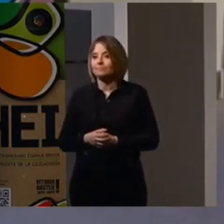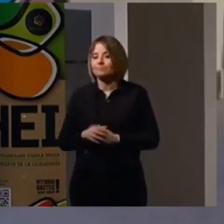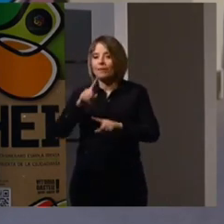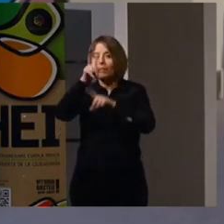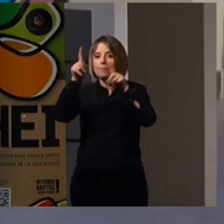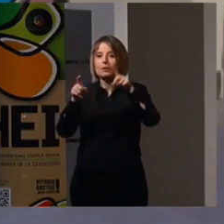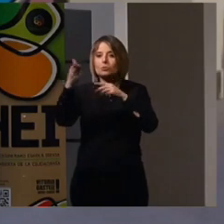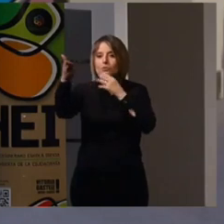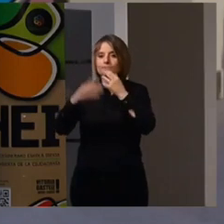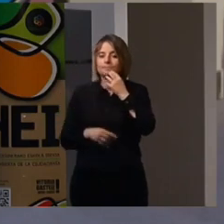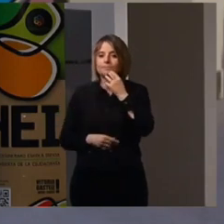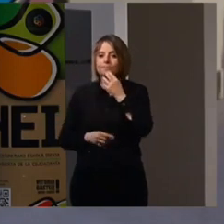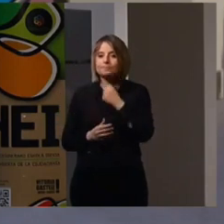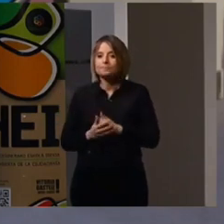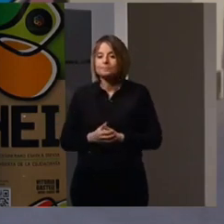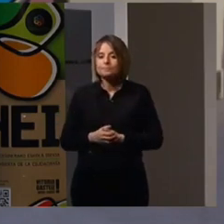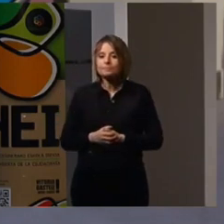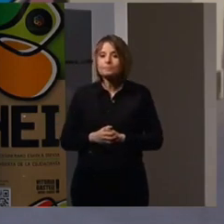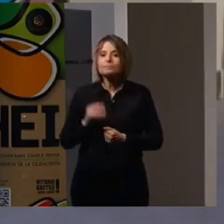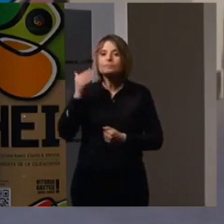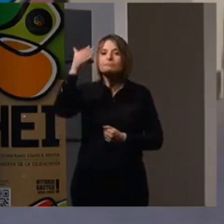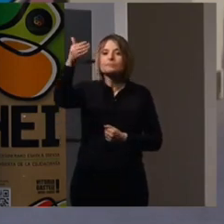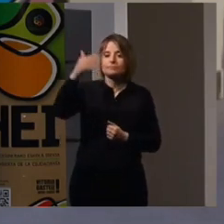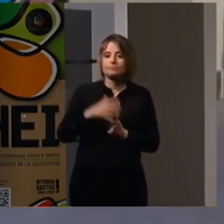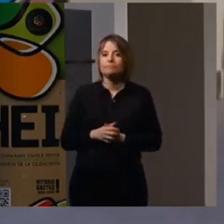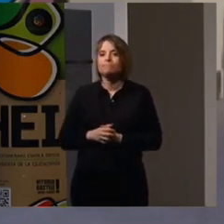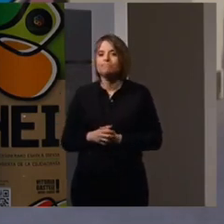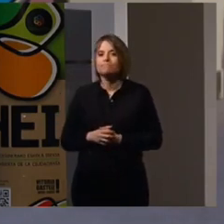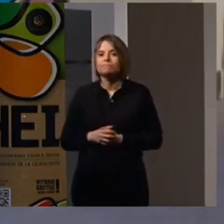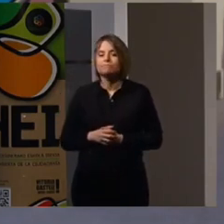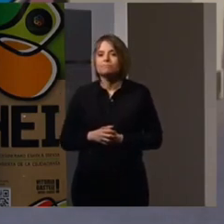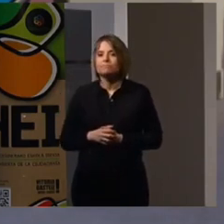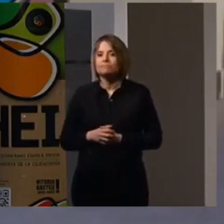Había otra pregunta ahí y hay otra atrás.